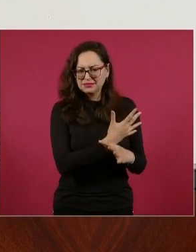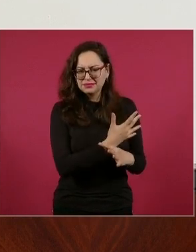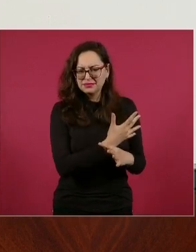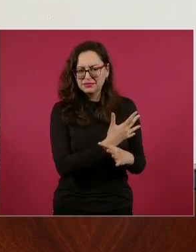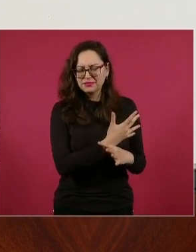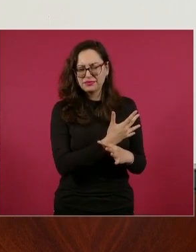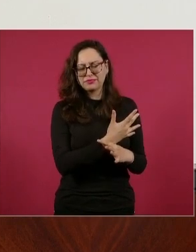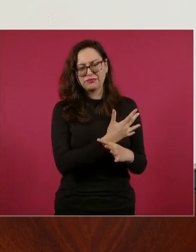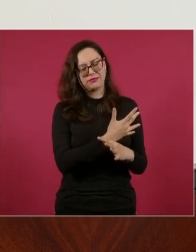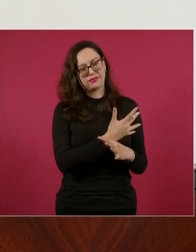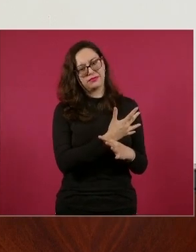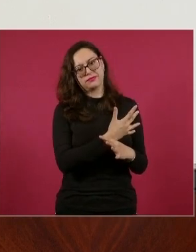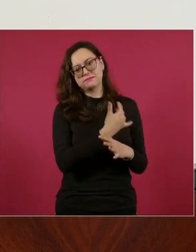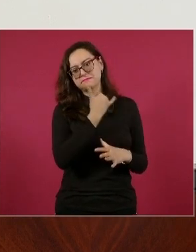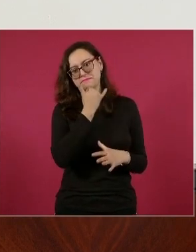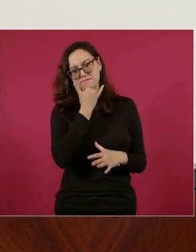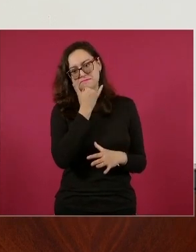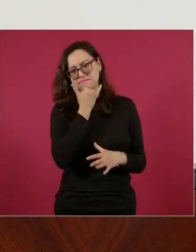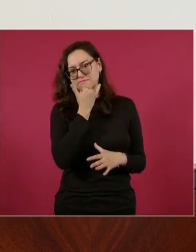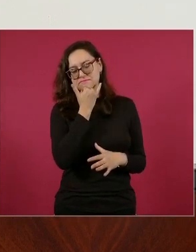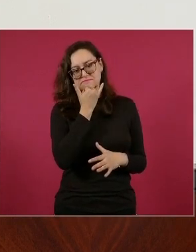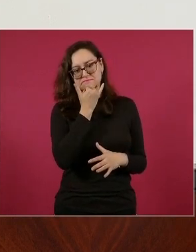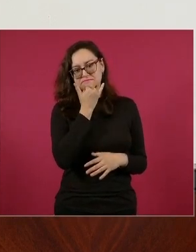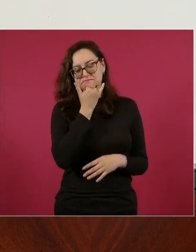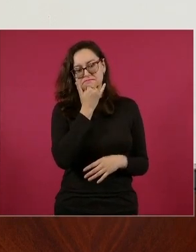Y con todo respeto también lo que hicieron ayer